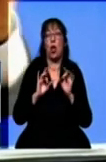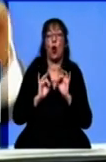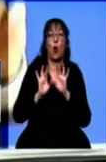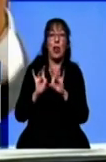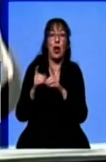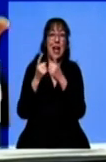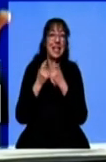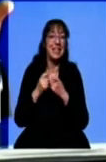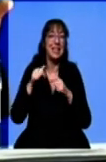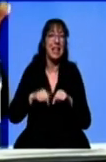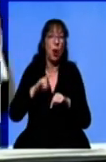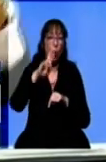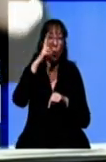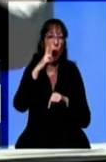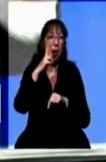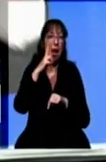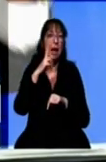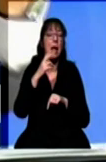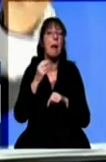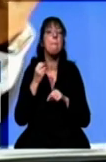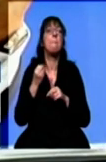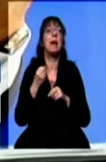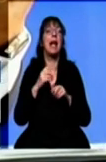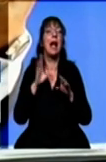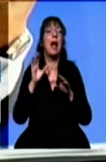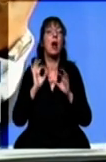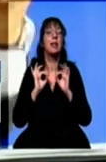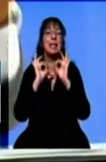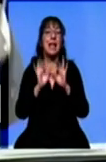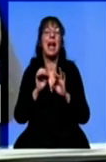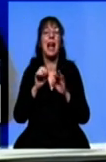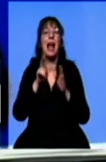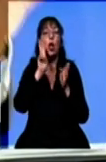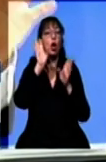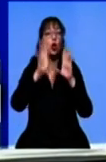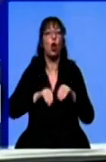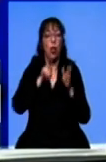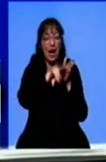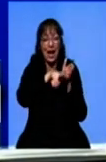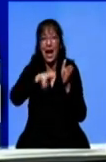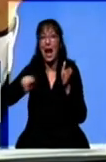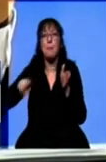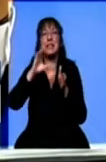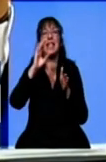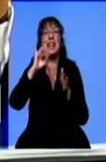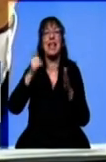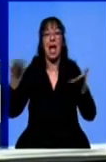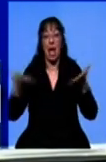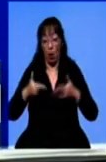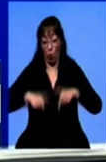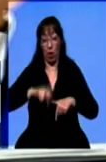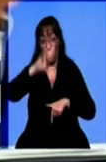necesitaría tener el uruguay para ocupar todas las camas de cti que tenemos en la actualidad